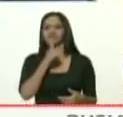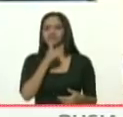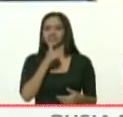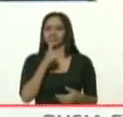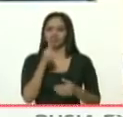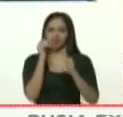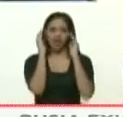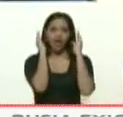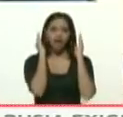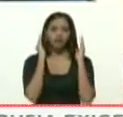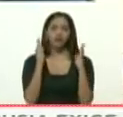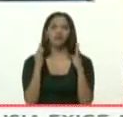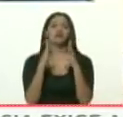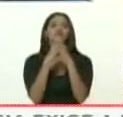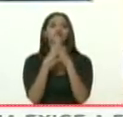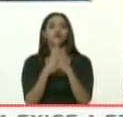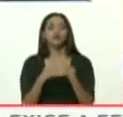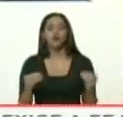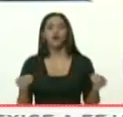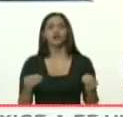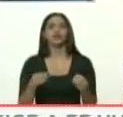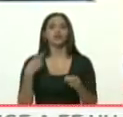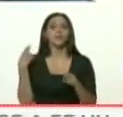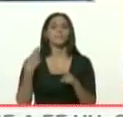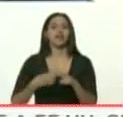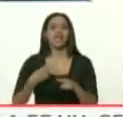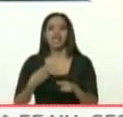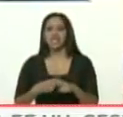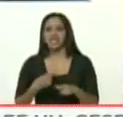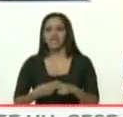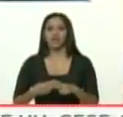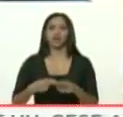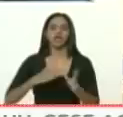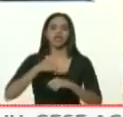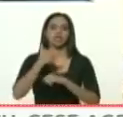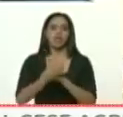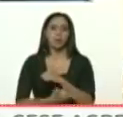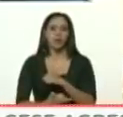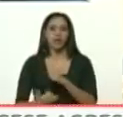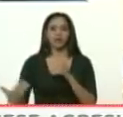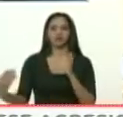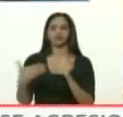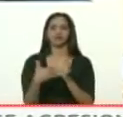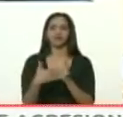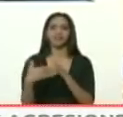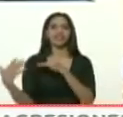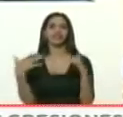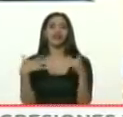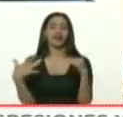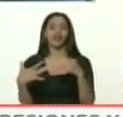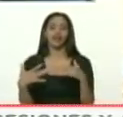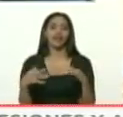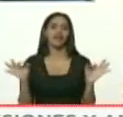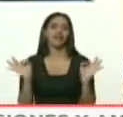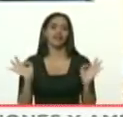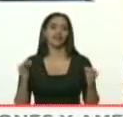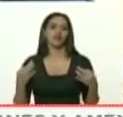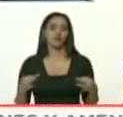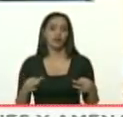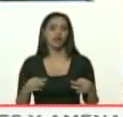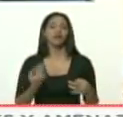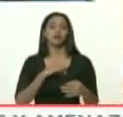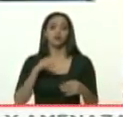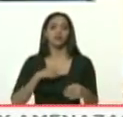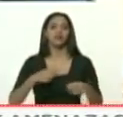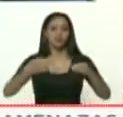atendiendo todas estas amenazas y este plan sistemático y esta guerra no convencional, y estamos seguros